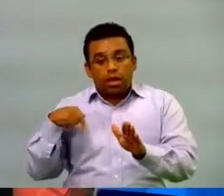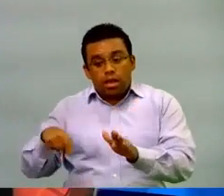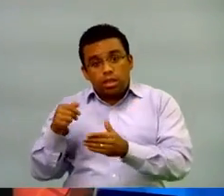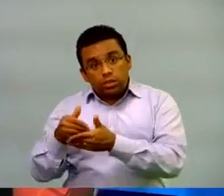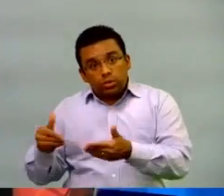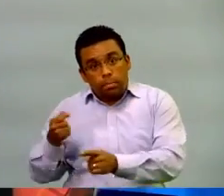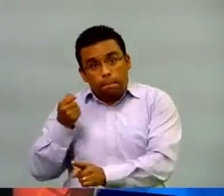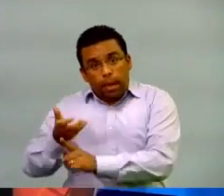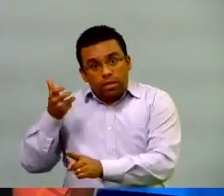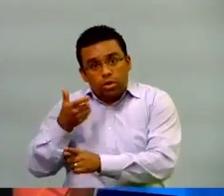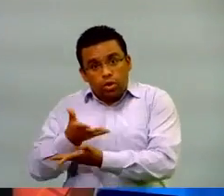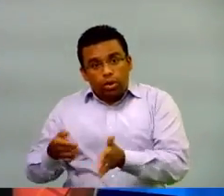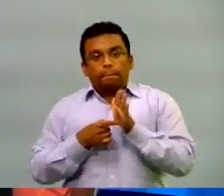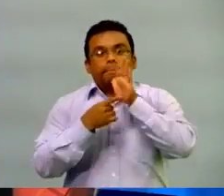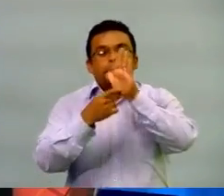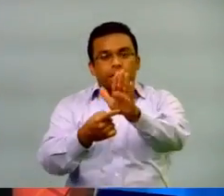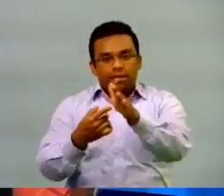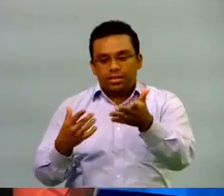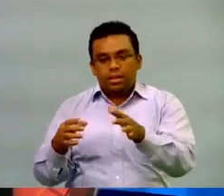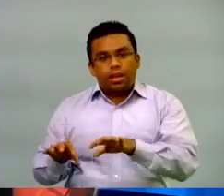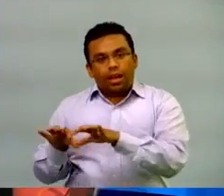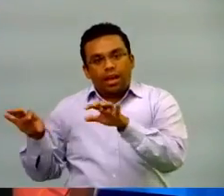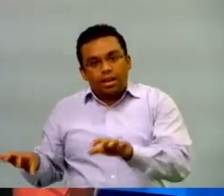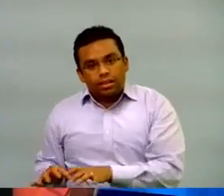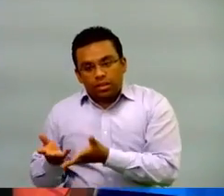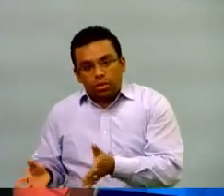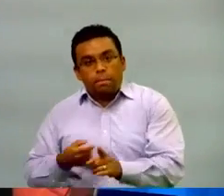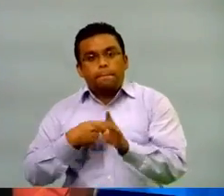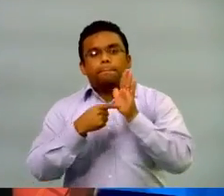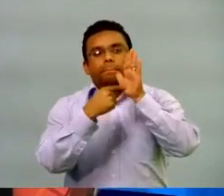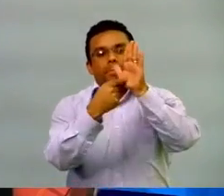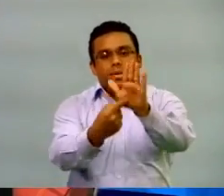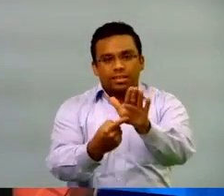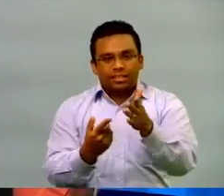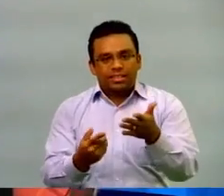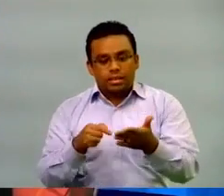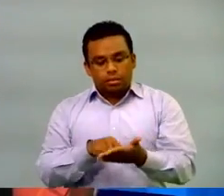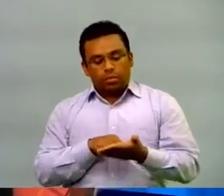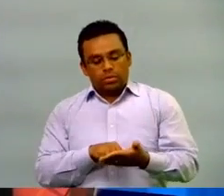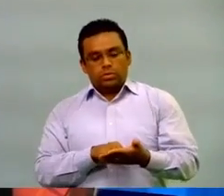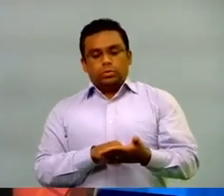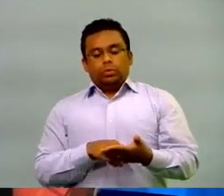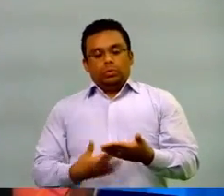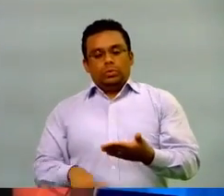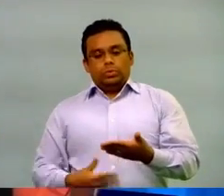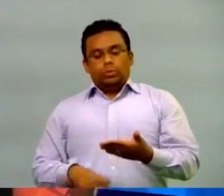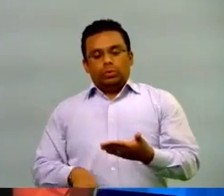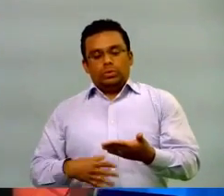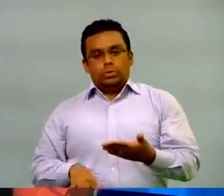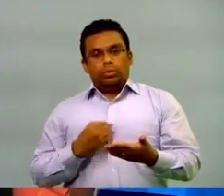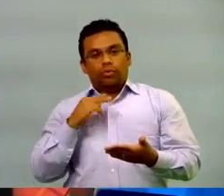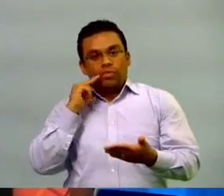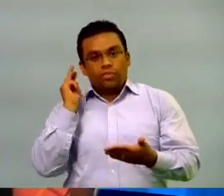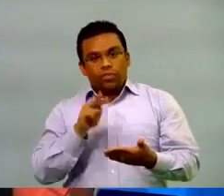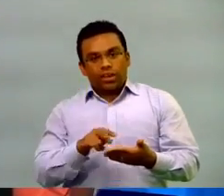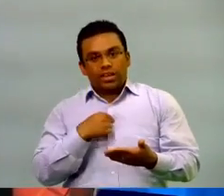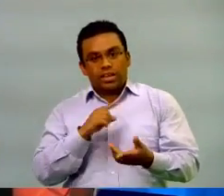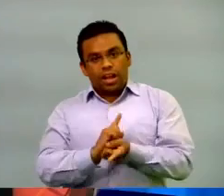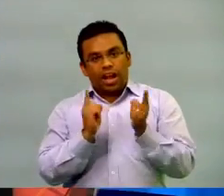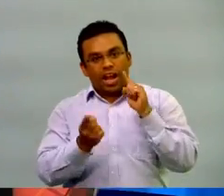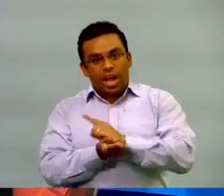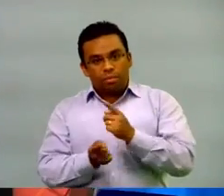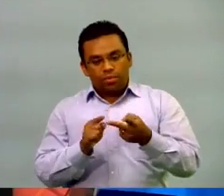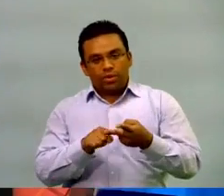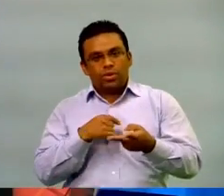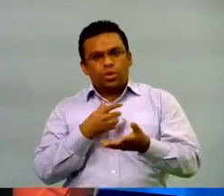impactándome, porque quiera o no, es uno el que de una u otra manera también se impacta. al ver los resultados, al mirar el cambio,